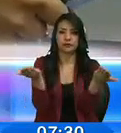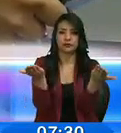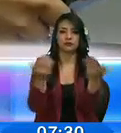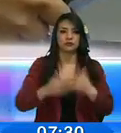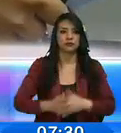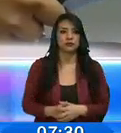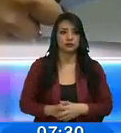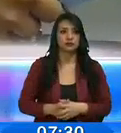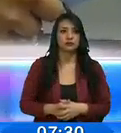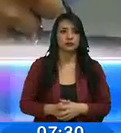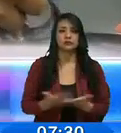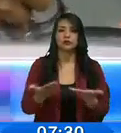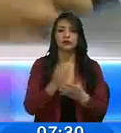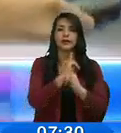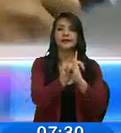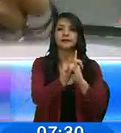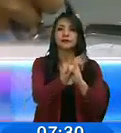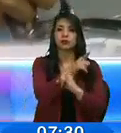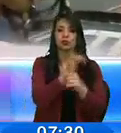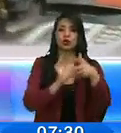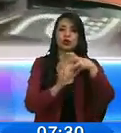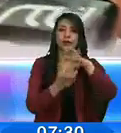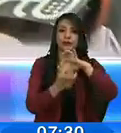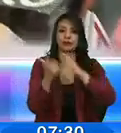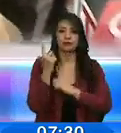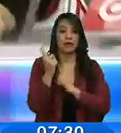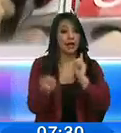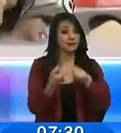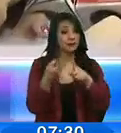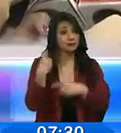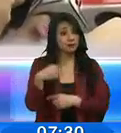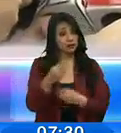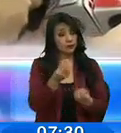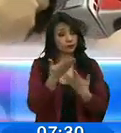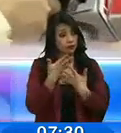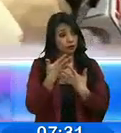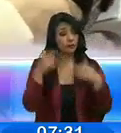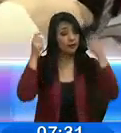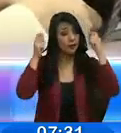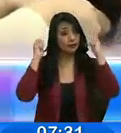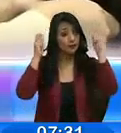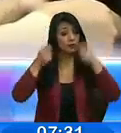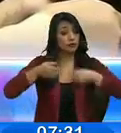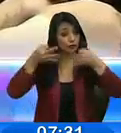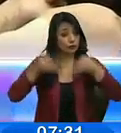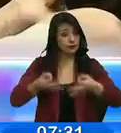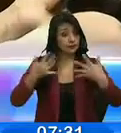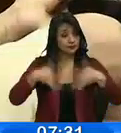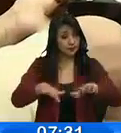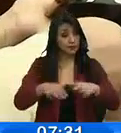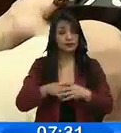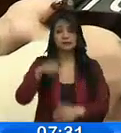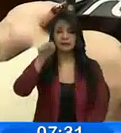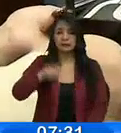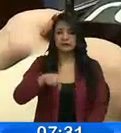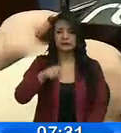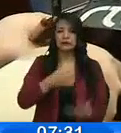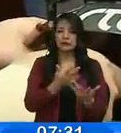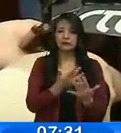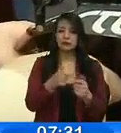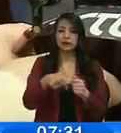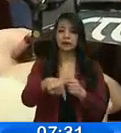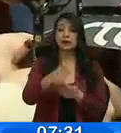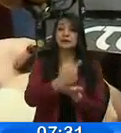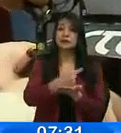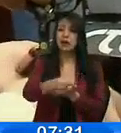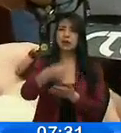al Instituto Geográfico Militar. ¿Es decir que hasta el miércoles ya podríamos conocer los candidatos oficiales? Sí, esperemos que en esta